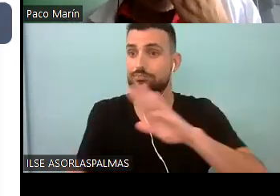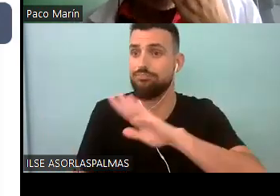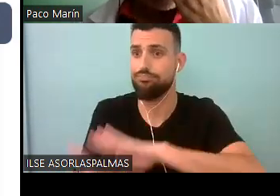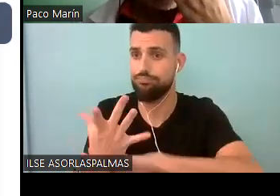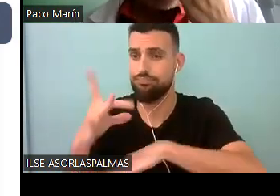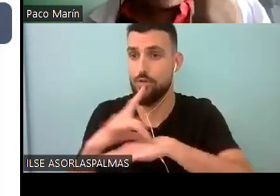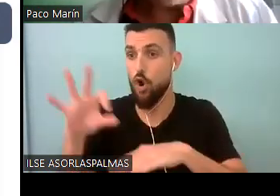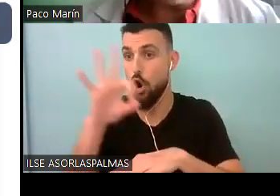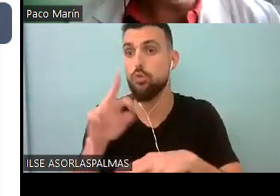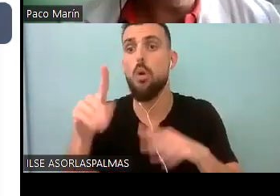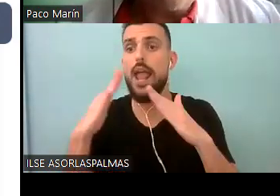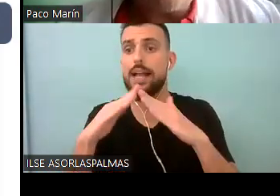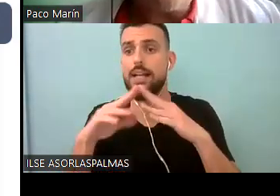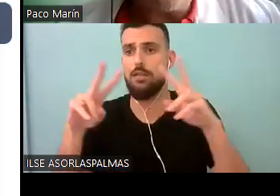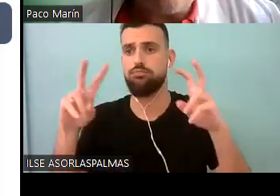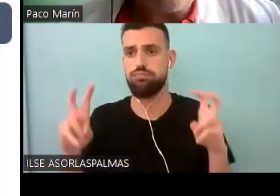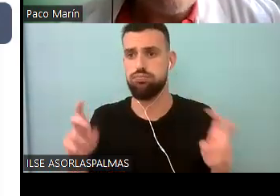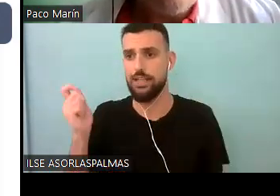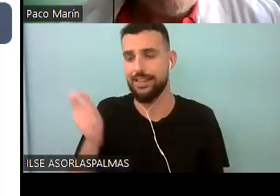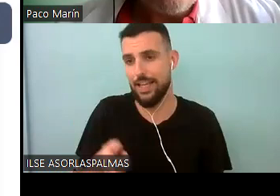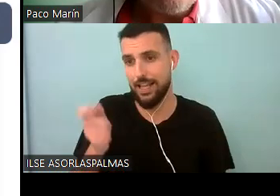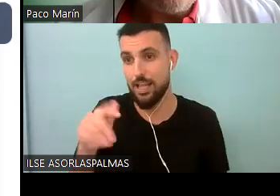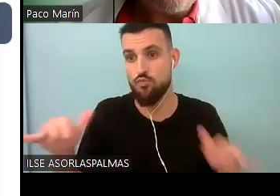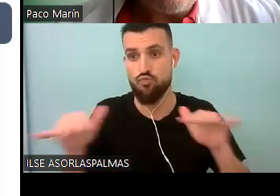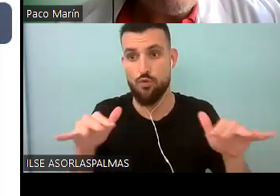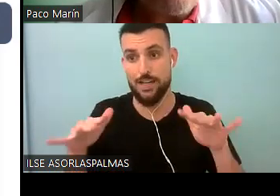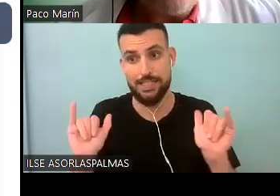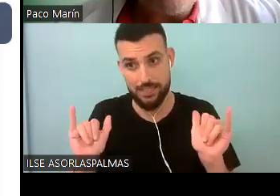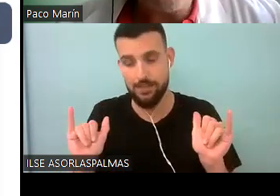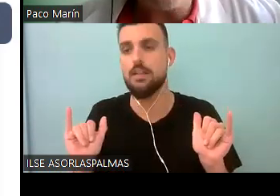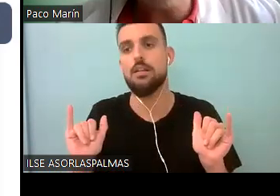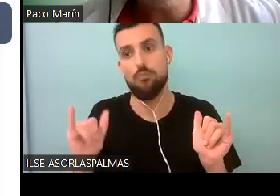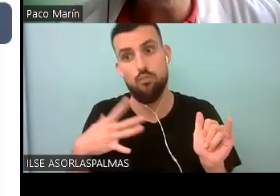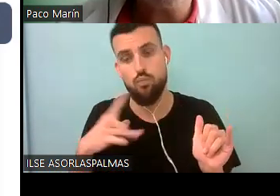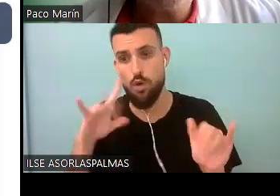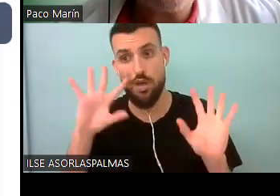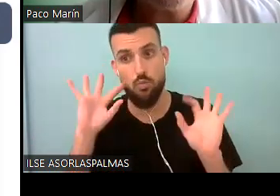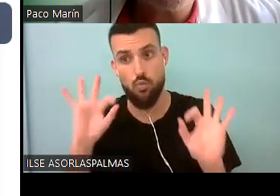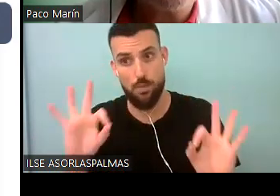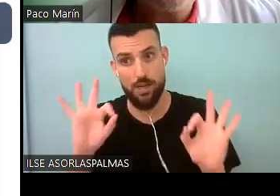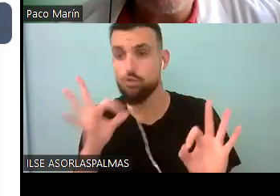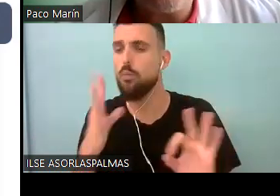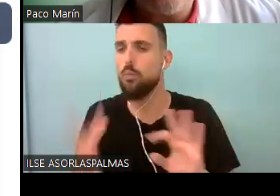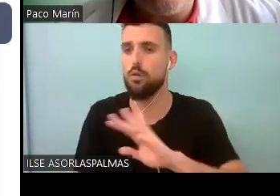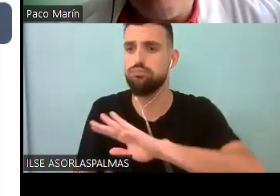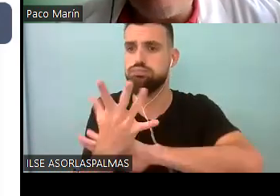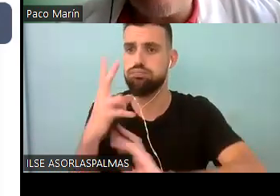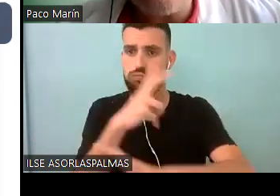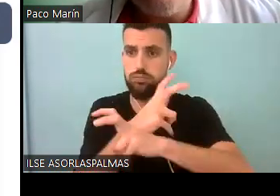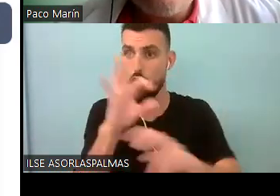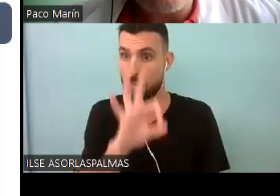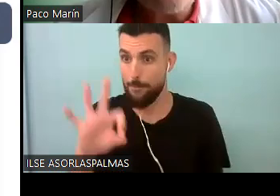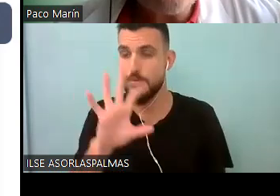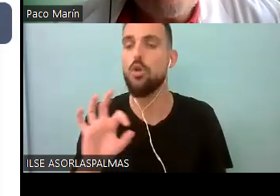son el sedentarismo, serían quizás lo más peligroso a evitar, y luego determinadas